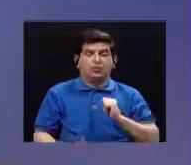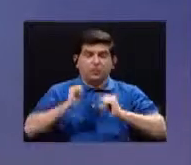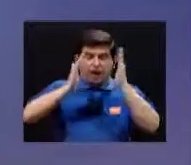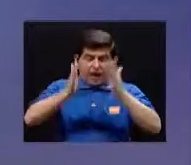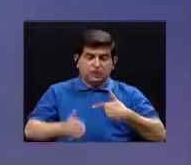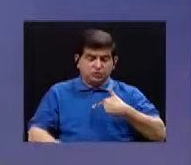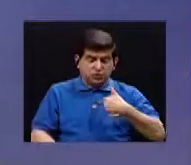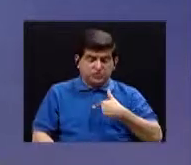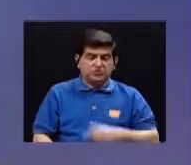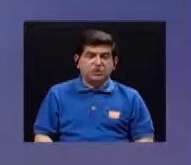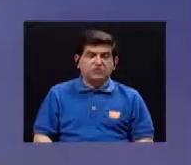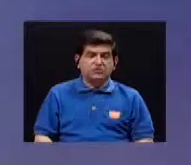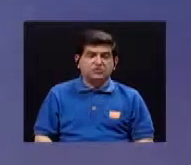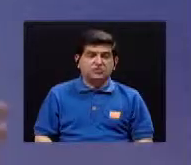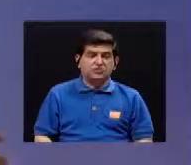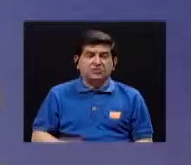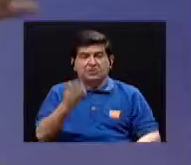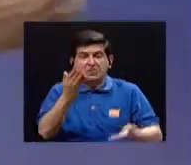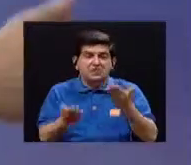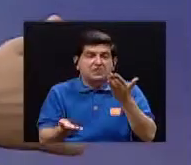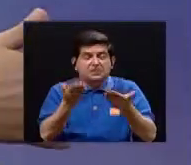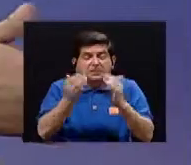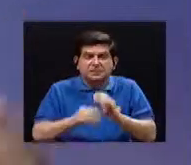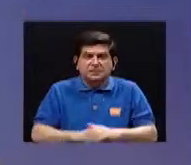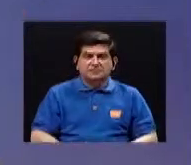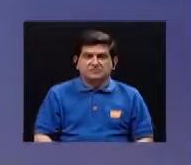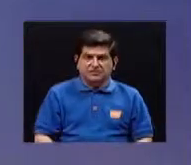de actores que yo llegué y dice